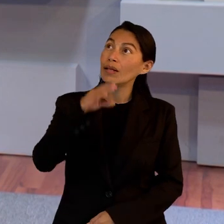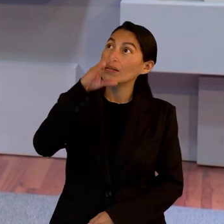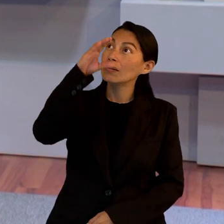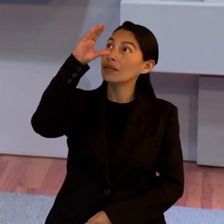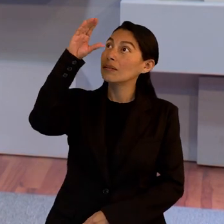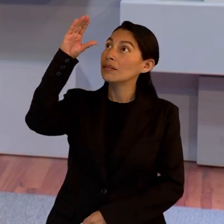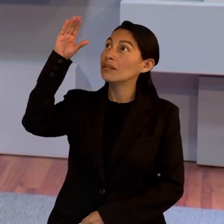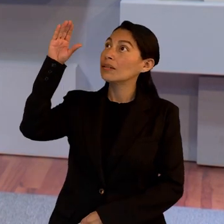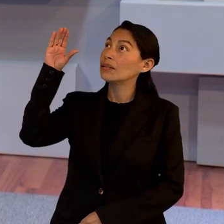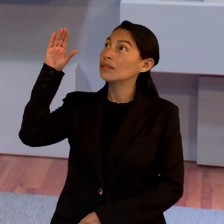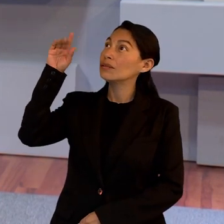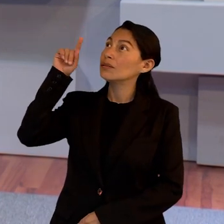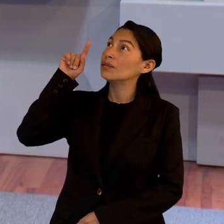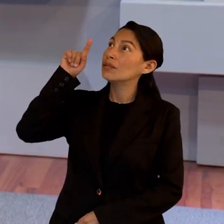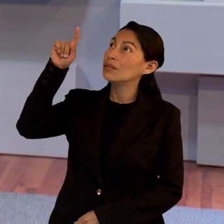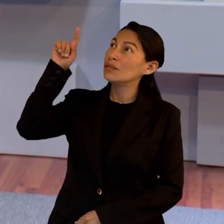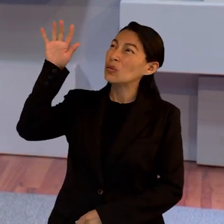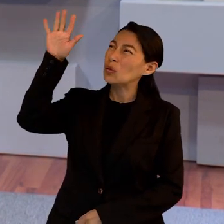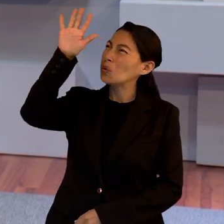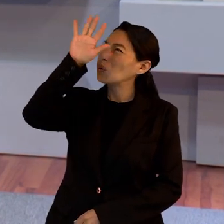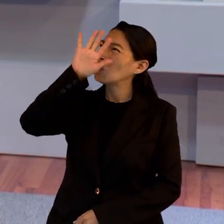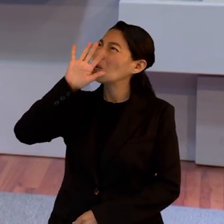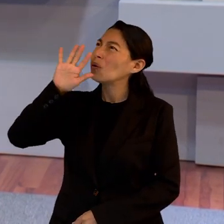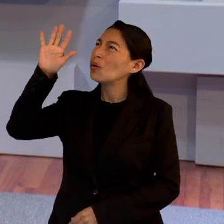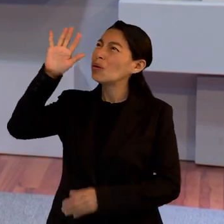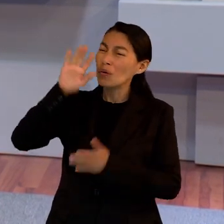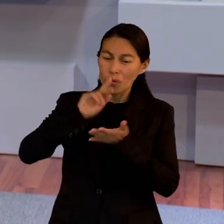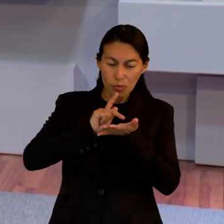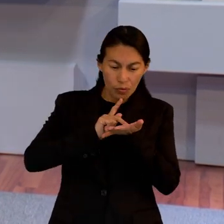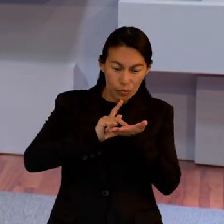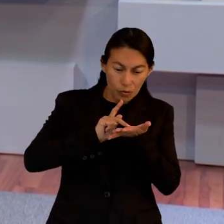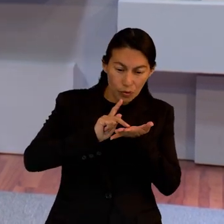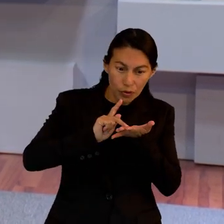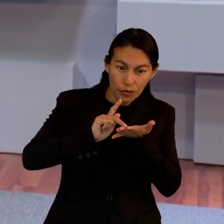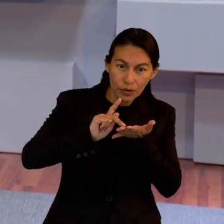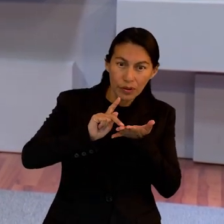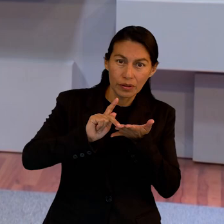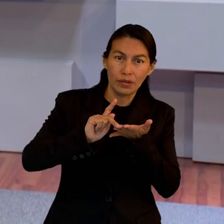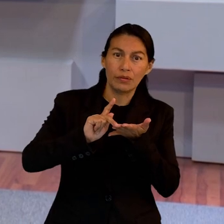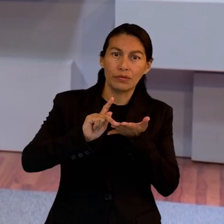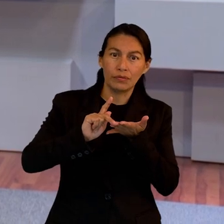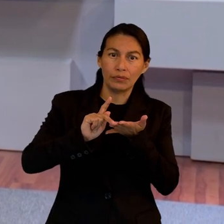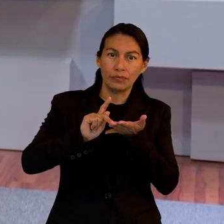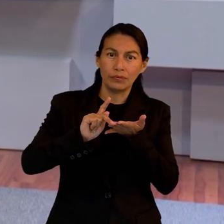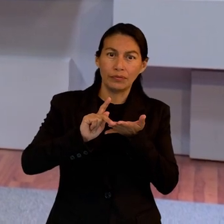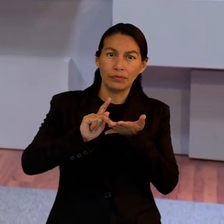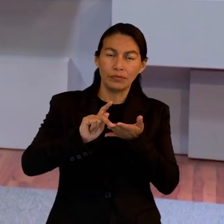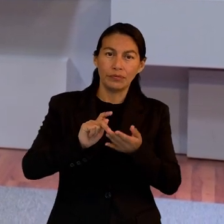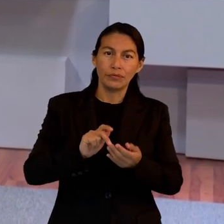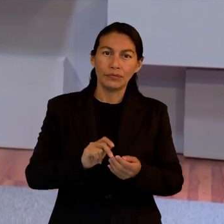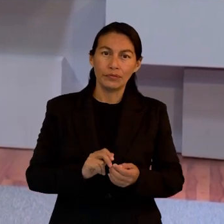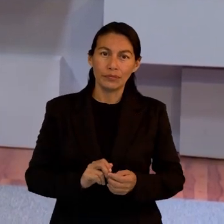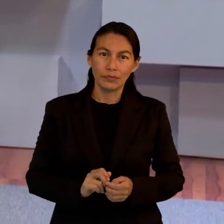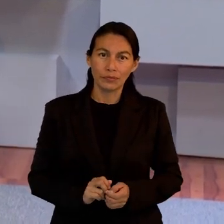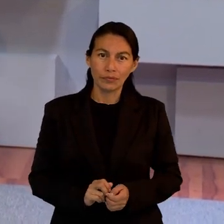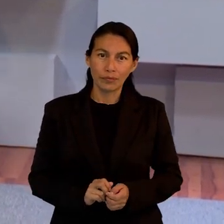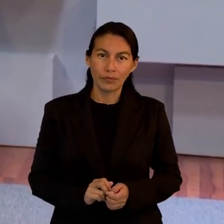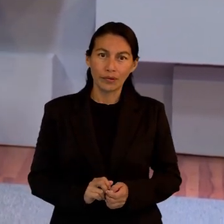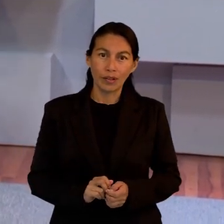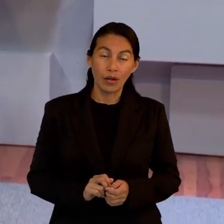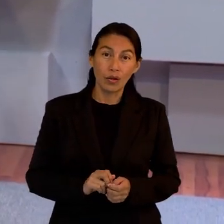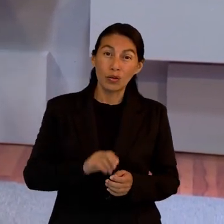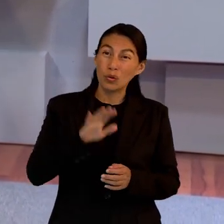fue pues necesario que las figuras de las cosas celestiales fueran purificadas así